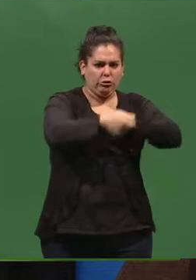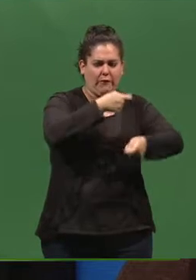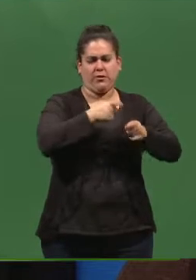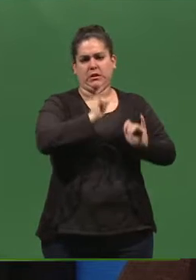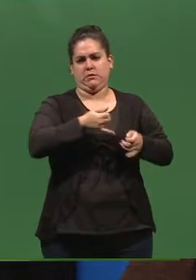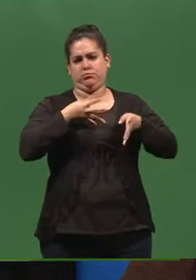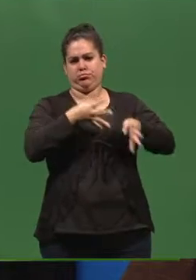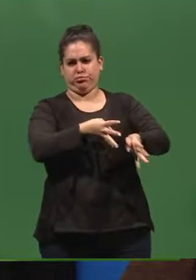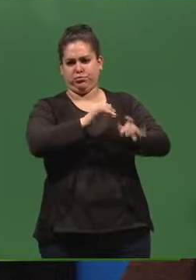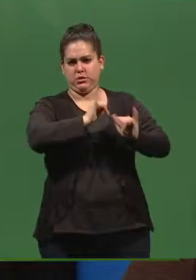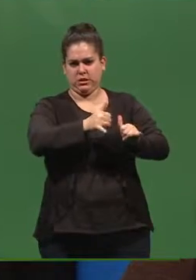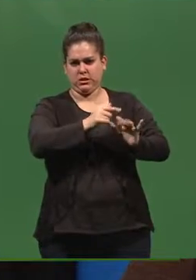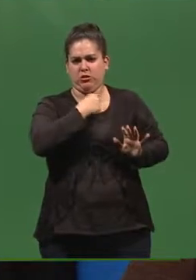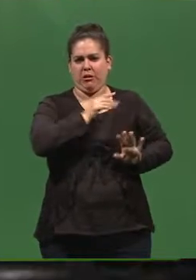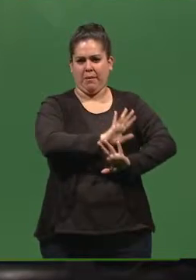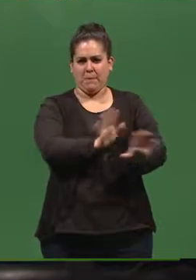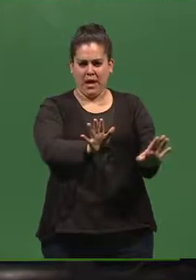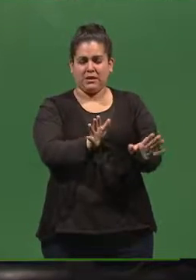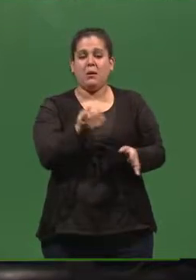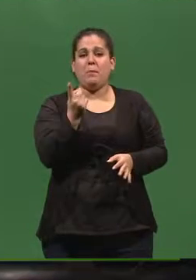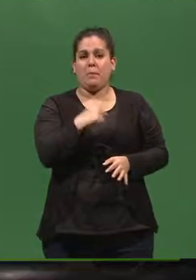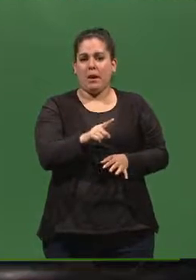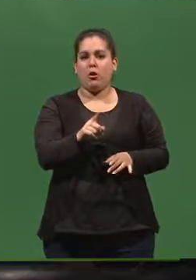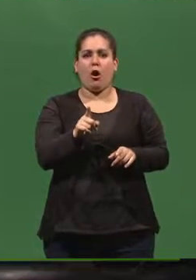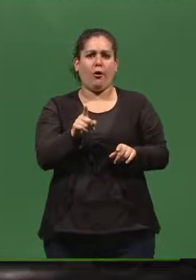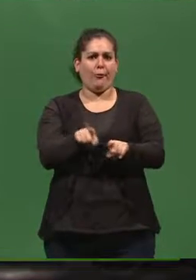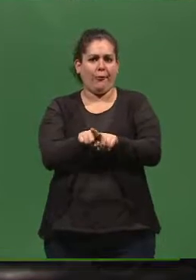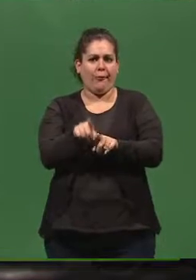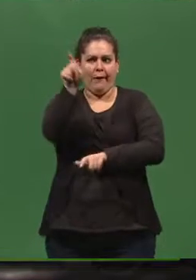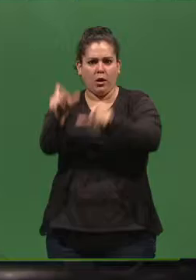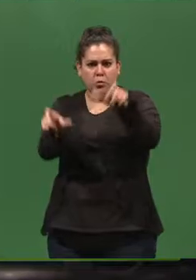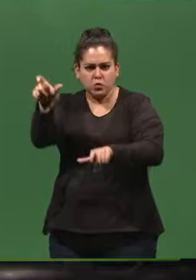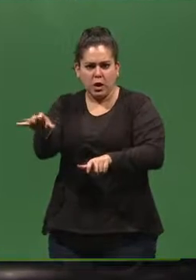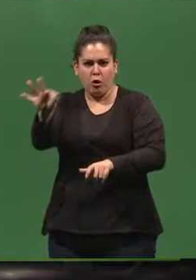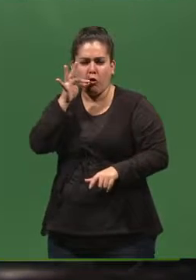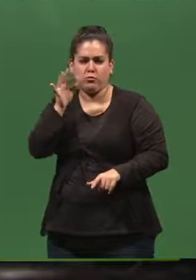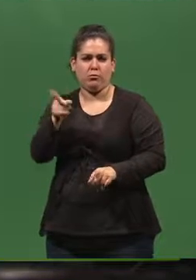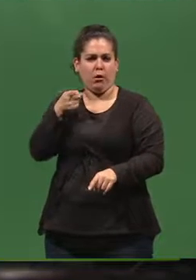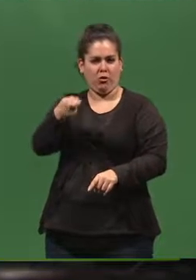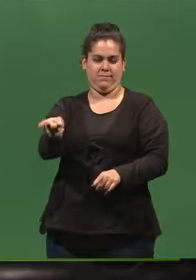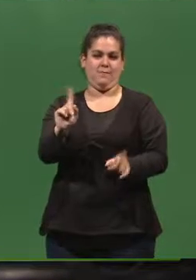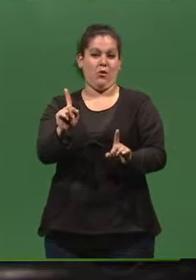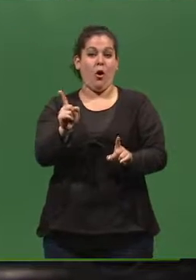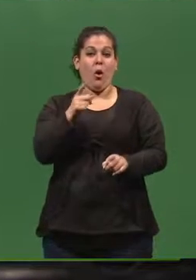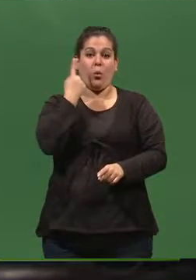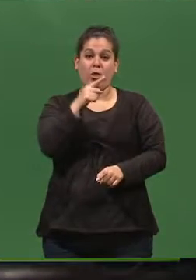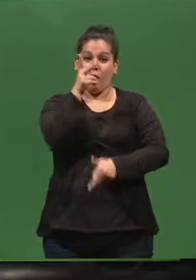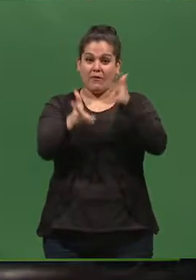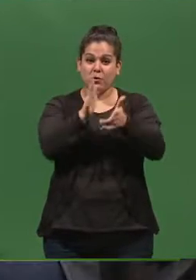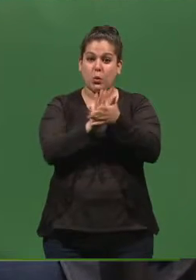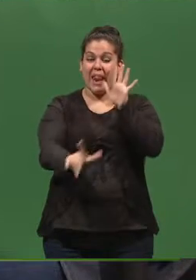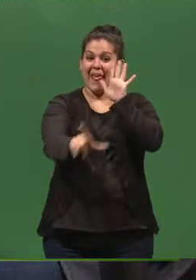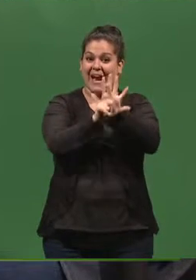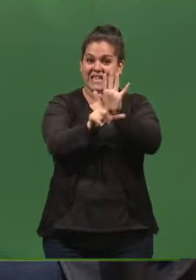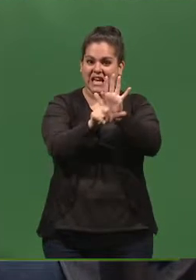asociaciones de carteles, etcétera, pero no hacia el mínimo eslabón que son los usuarios. Cuando estamos hablando de legalización, estamos